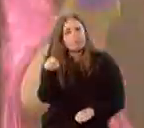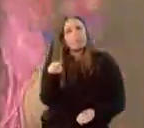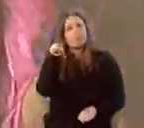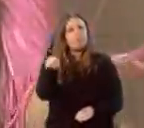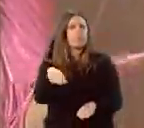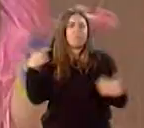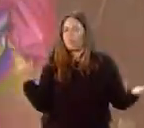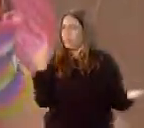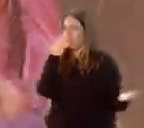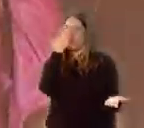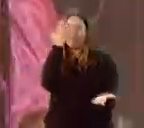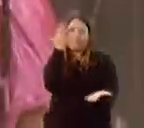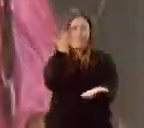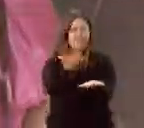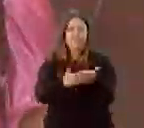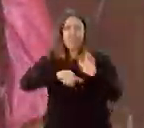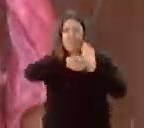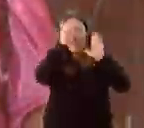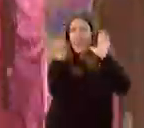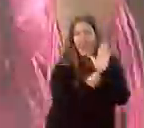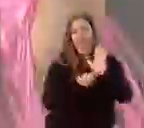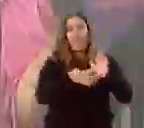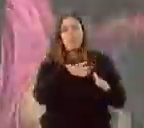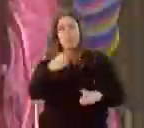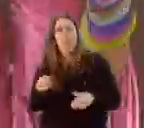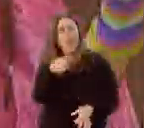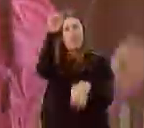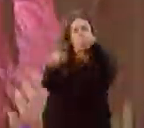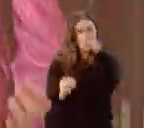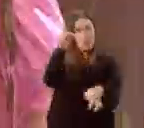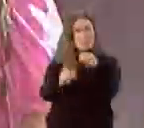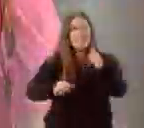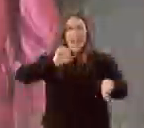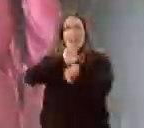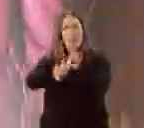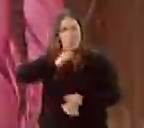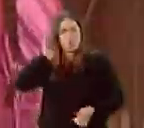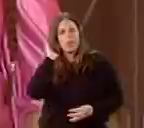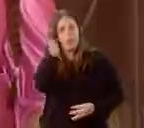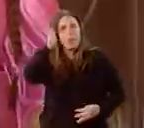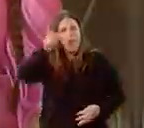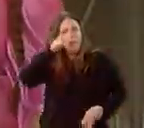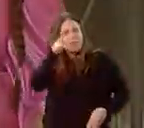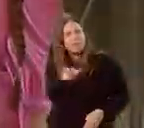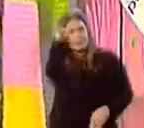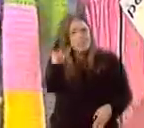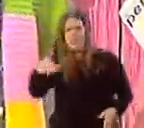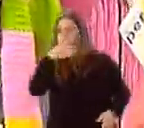la meta de la ley el poder judicial que impone a los sinvergüenzas